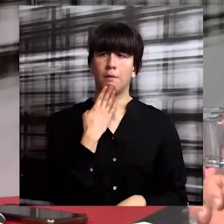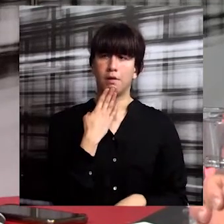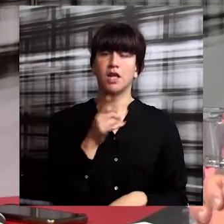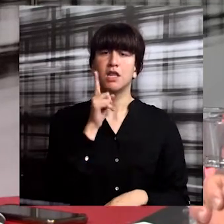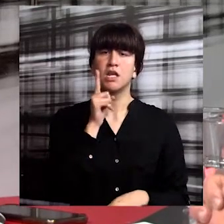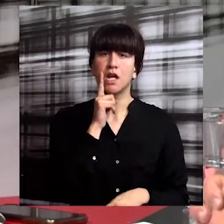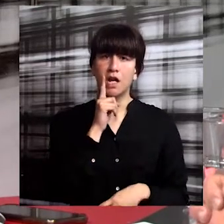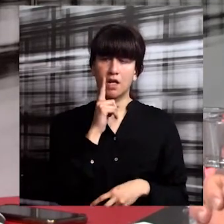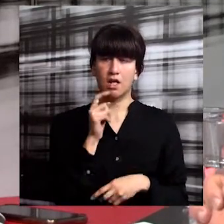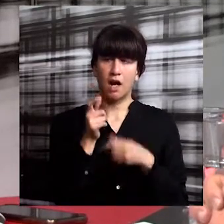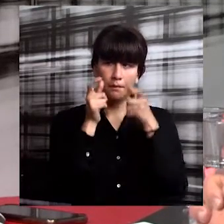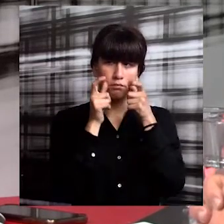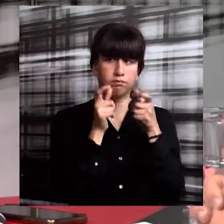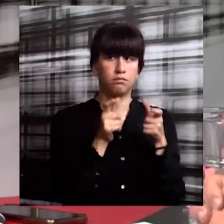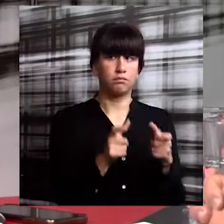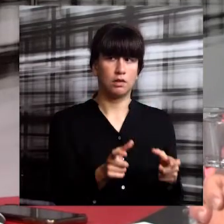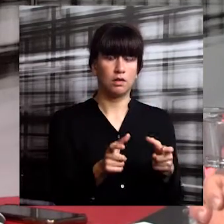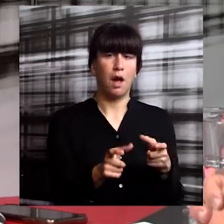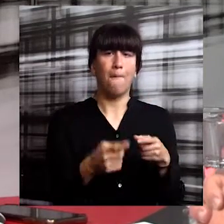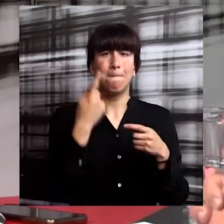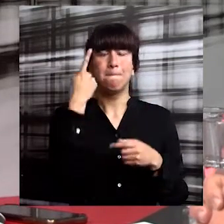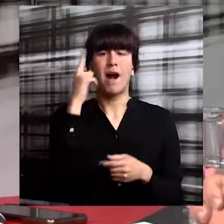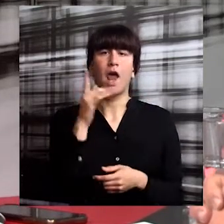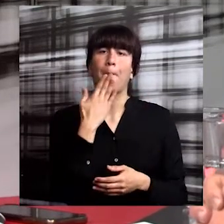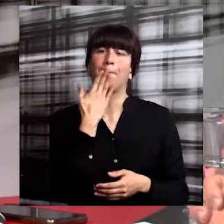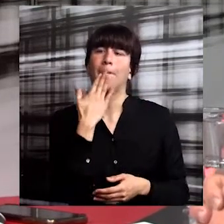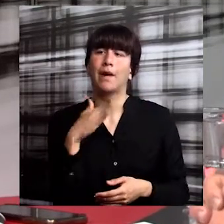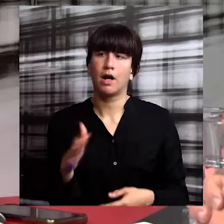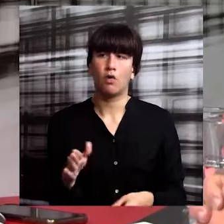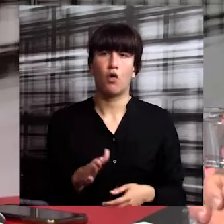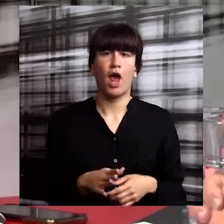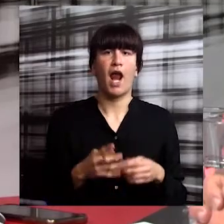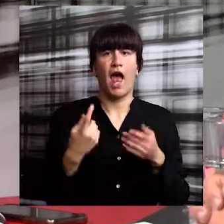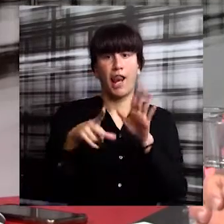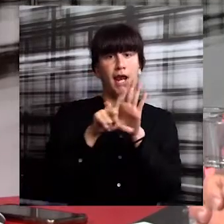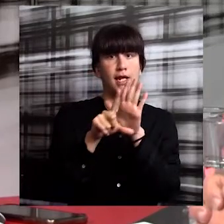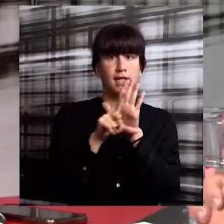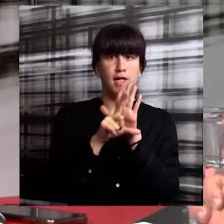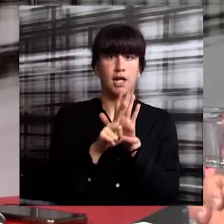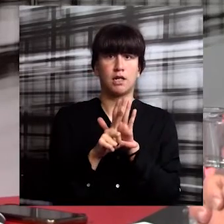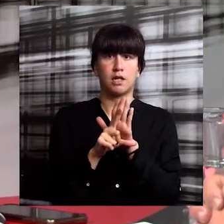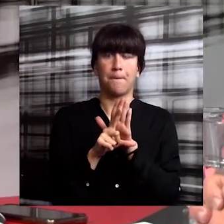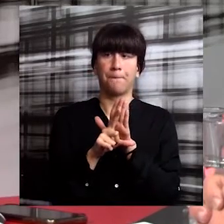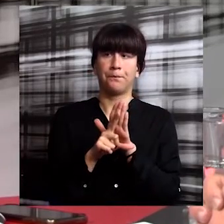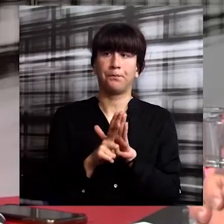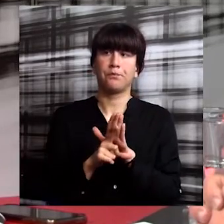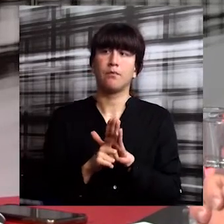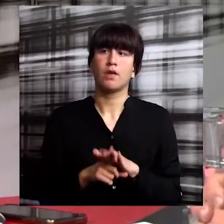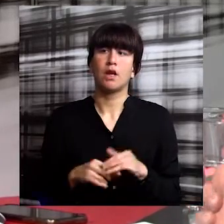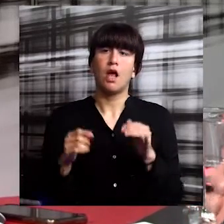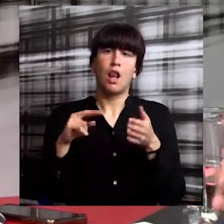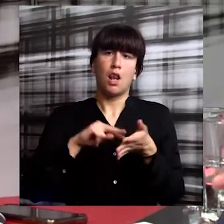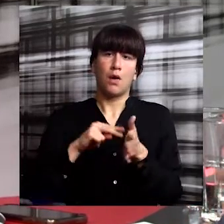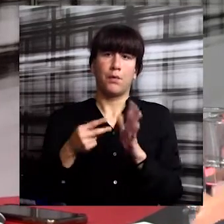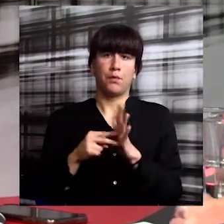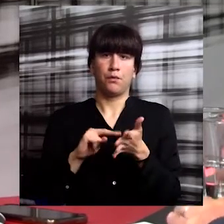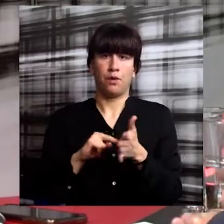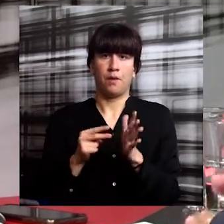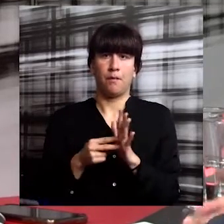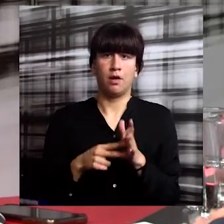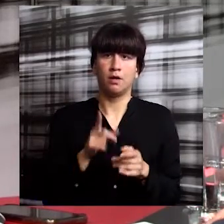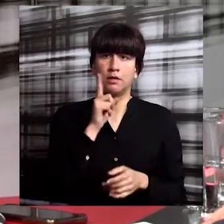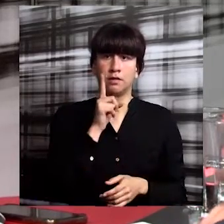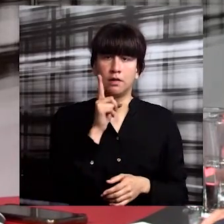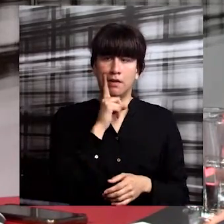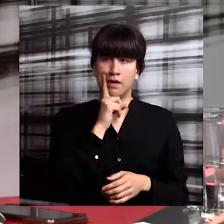pega porque tiene que legislar para tratar de solucionar a través de las leyes los problemas más angustiantes que tiene la